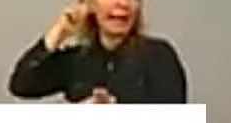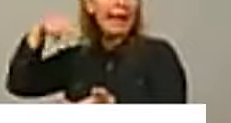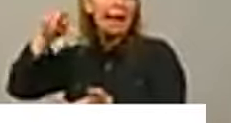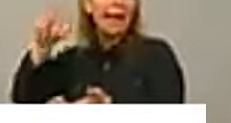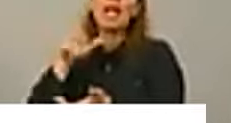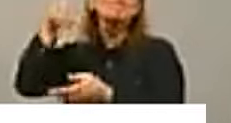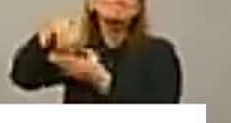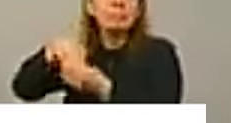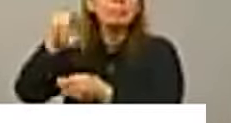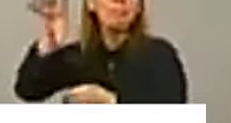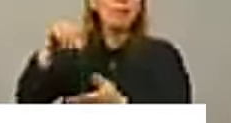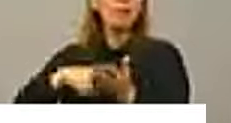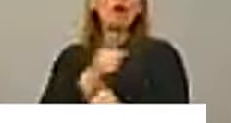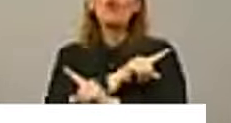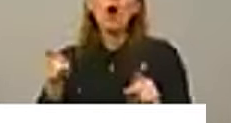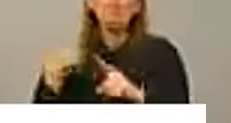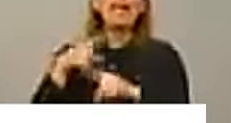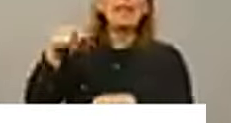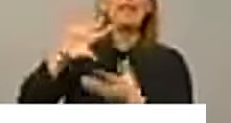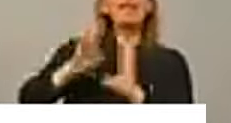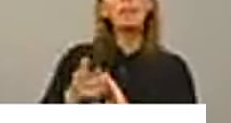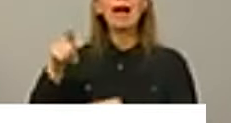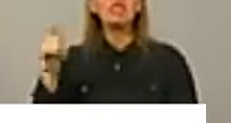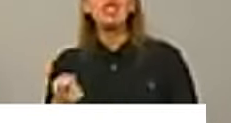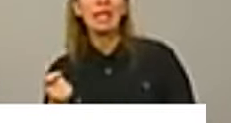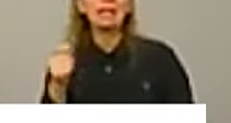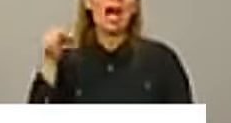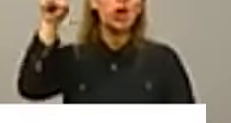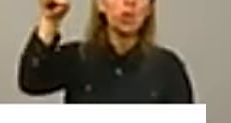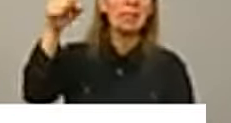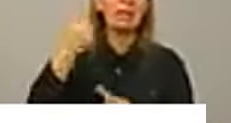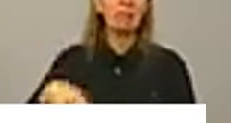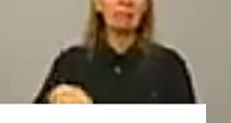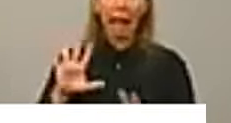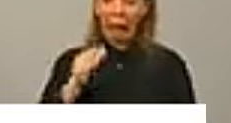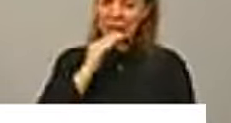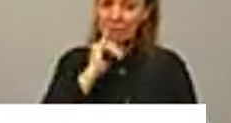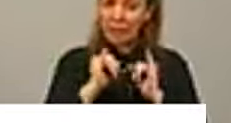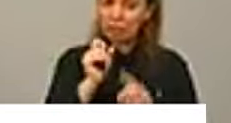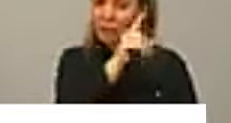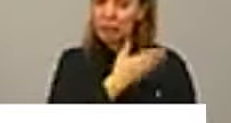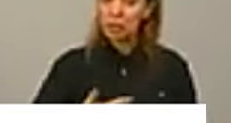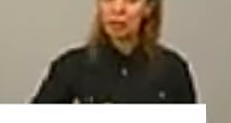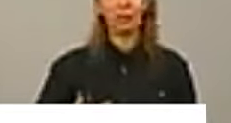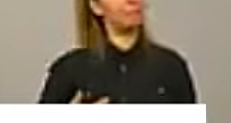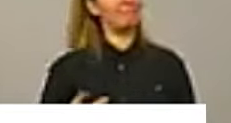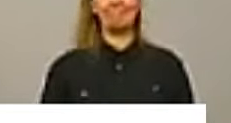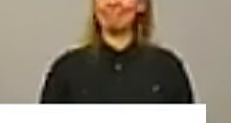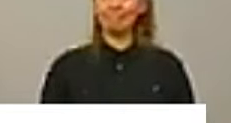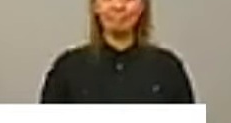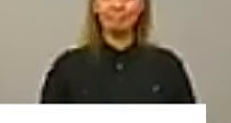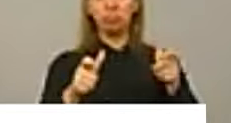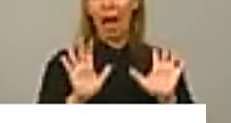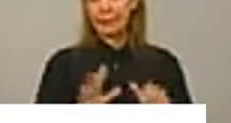y vaya a saber cuántas cosas más. Esa sería la explicación de un presidente de la Nación sobre uno de los proyectos más importantes de la historia